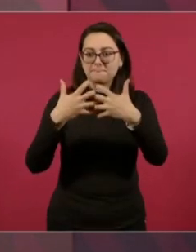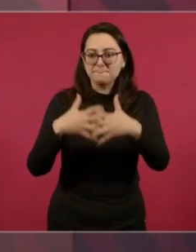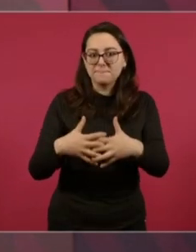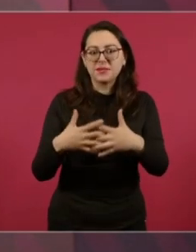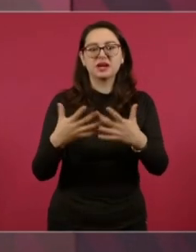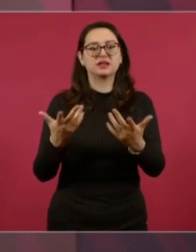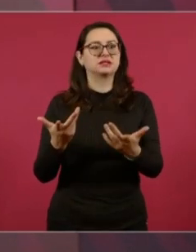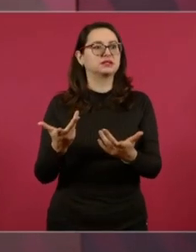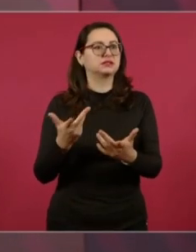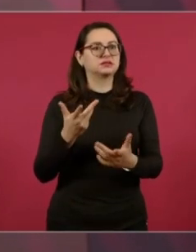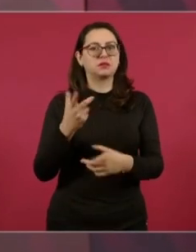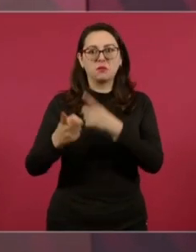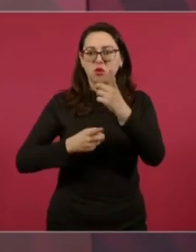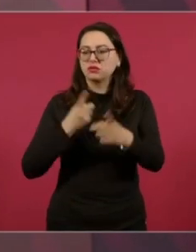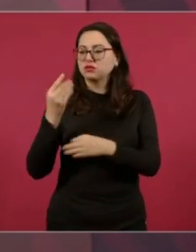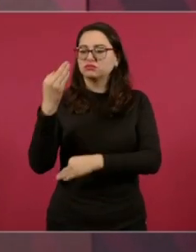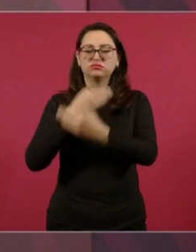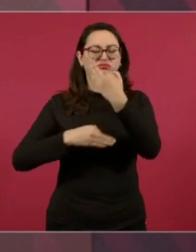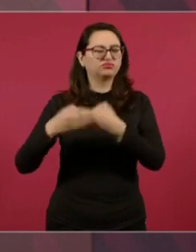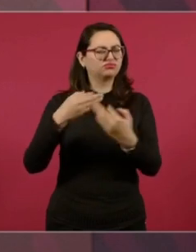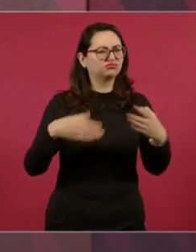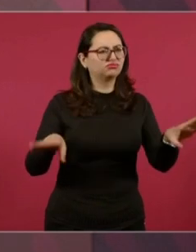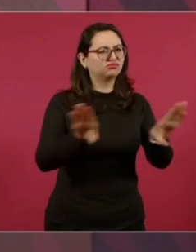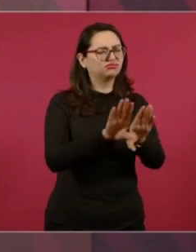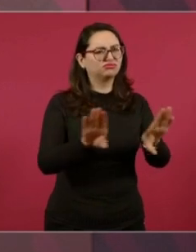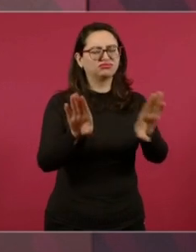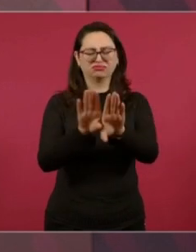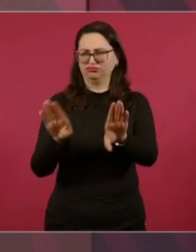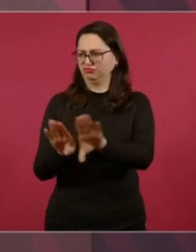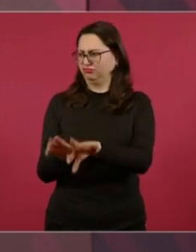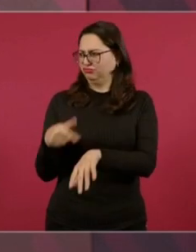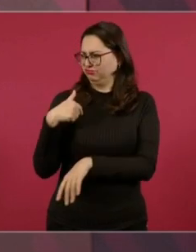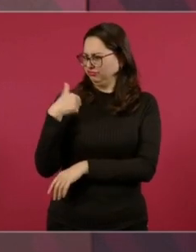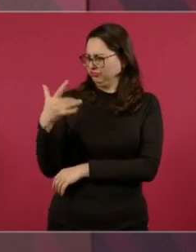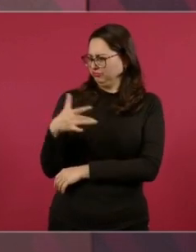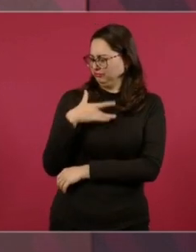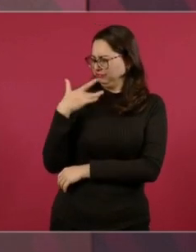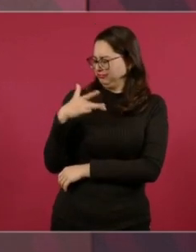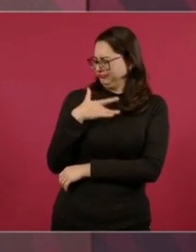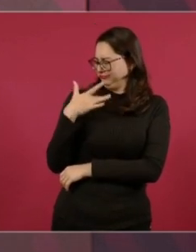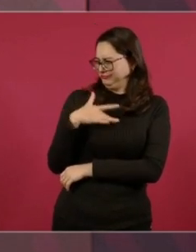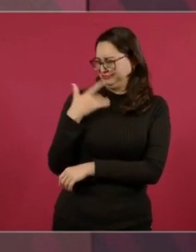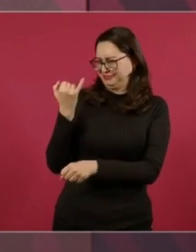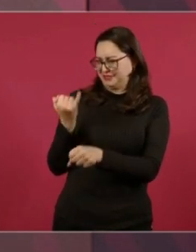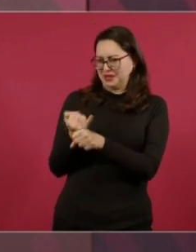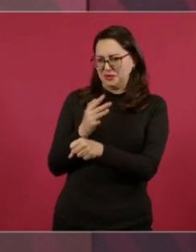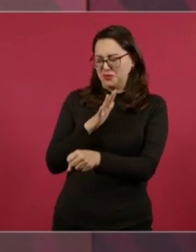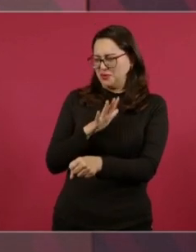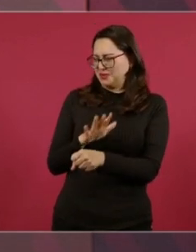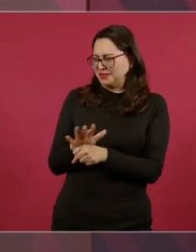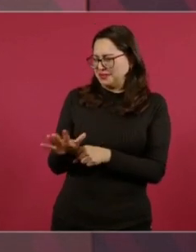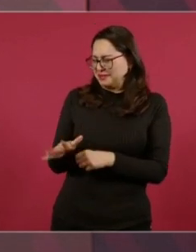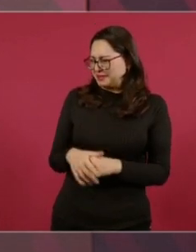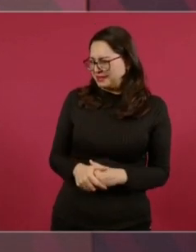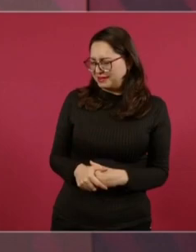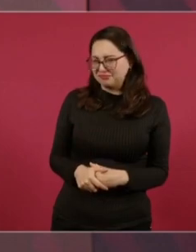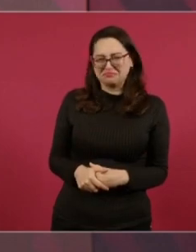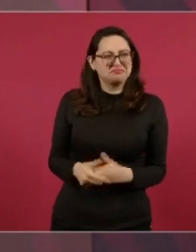cosas así. Y apenas si teníamos nosotros un caso